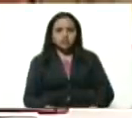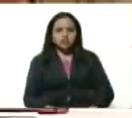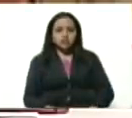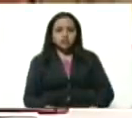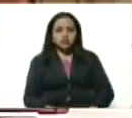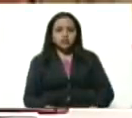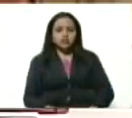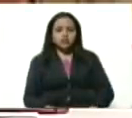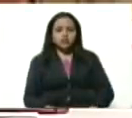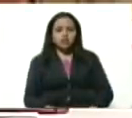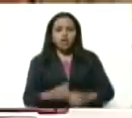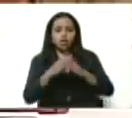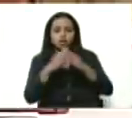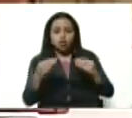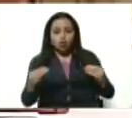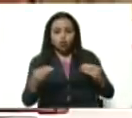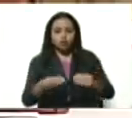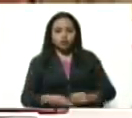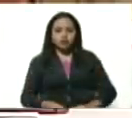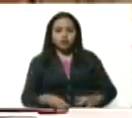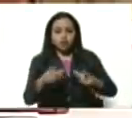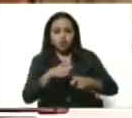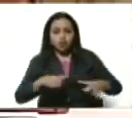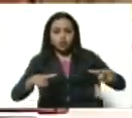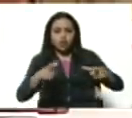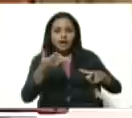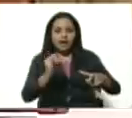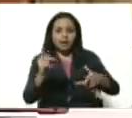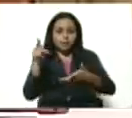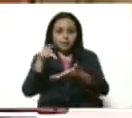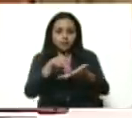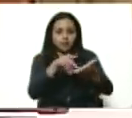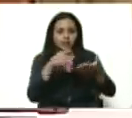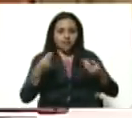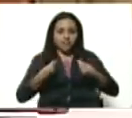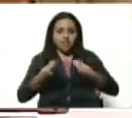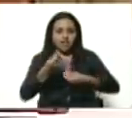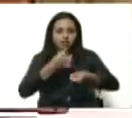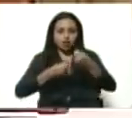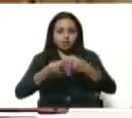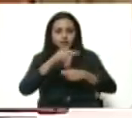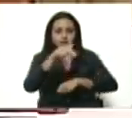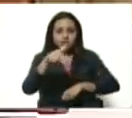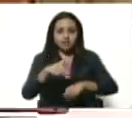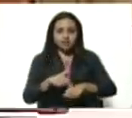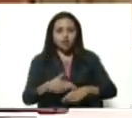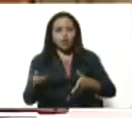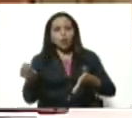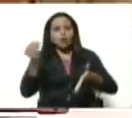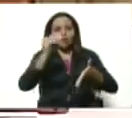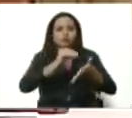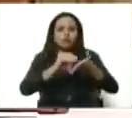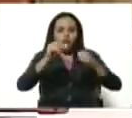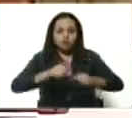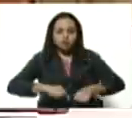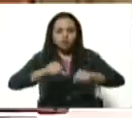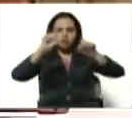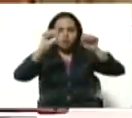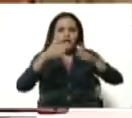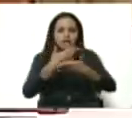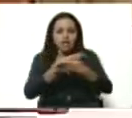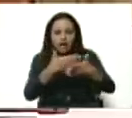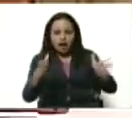donde todos los sectores que se habían incorporado a la vida económica nacional retoman sus actividades